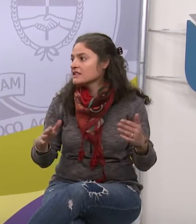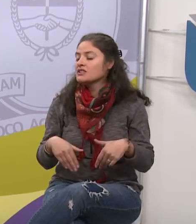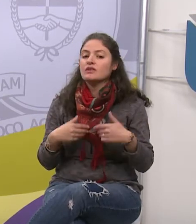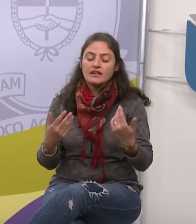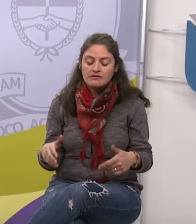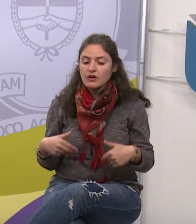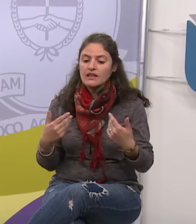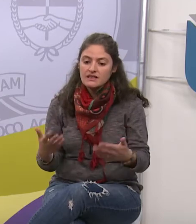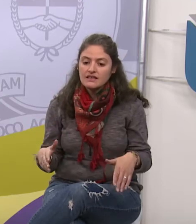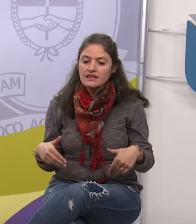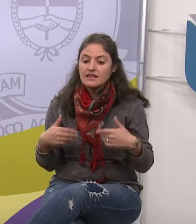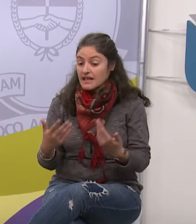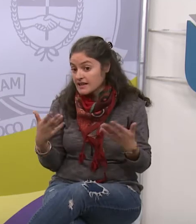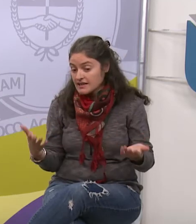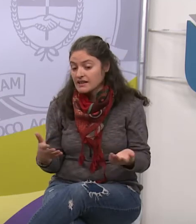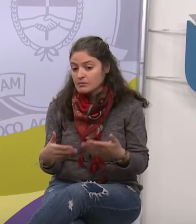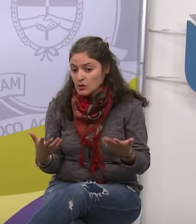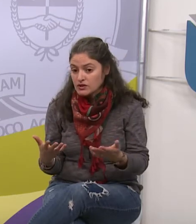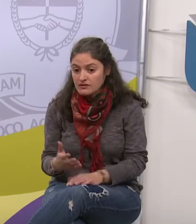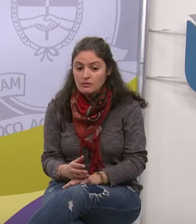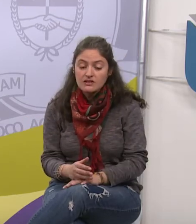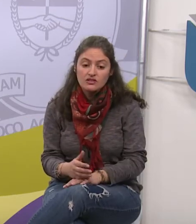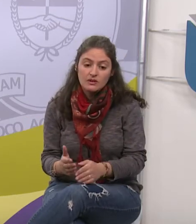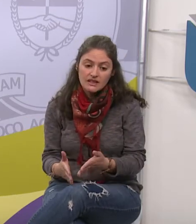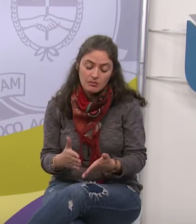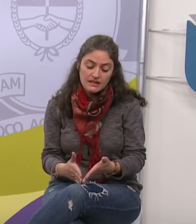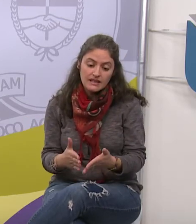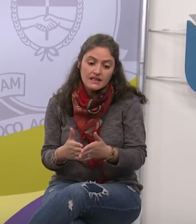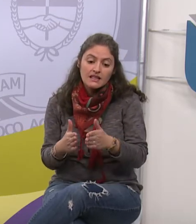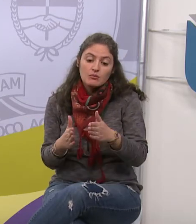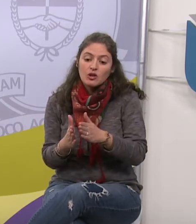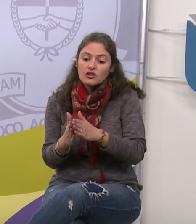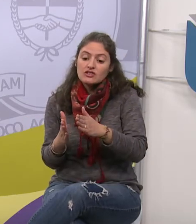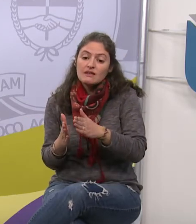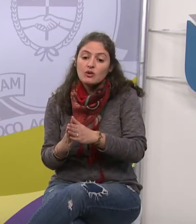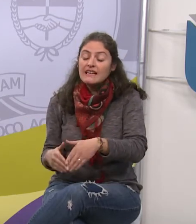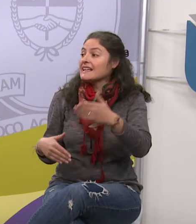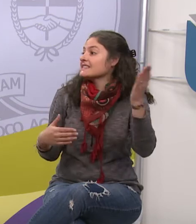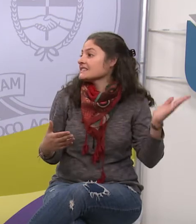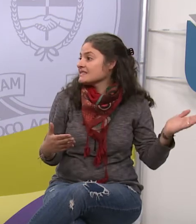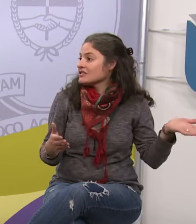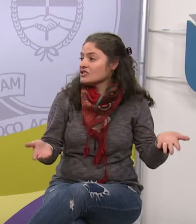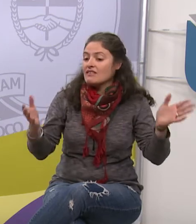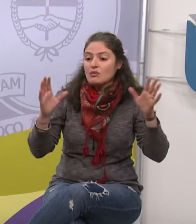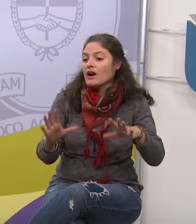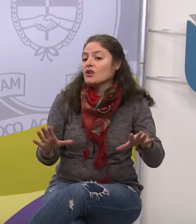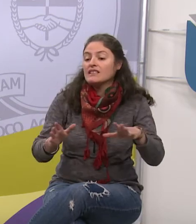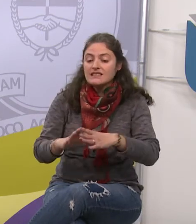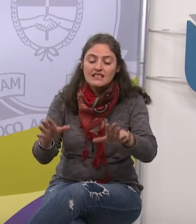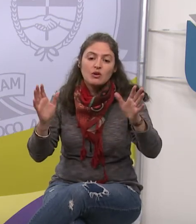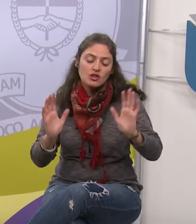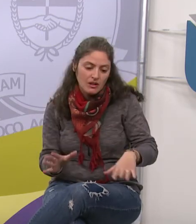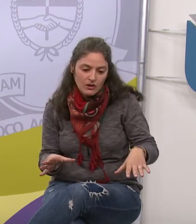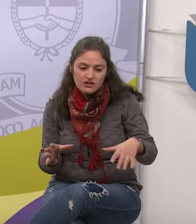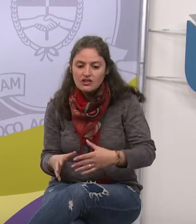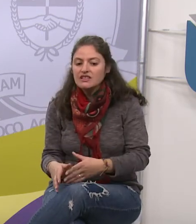Gato Andino a enfocarse y a dedicarse a producir información sobre esta especie, pero lo que no sabemos es el antes. Nosotros sabemos ahora si